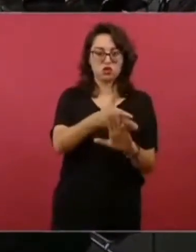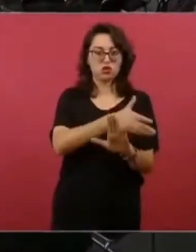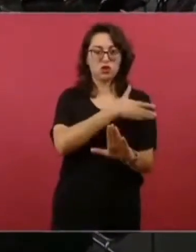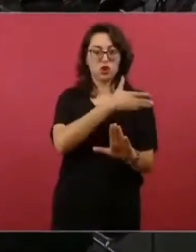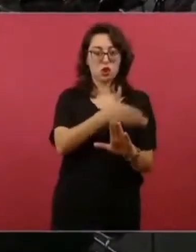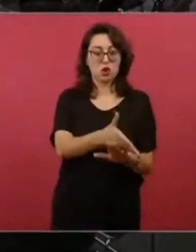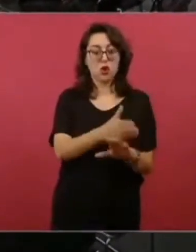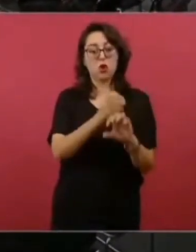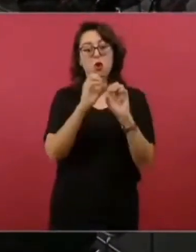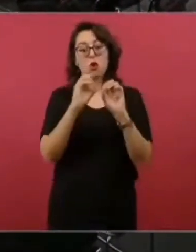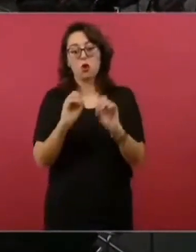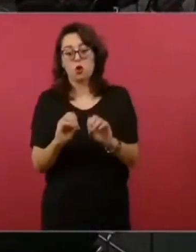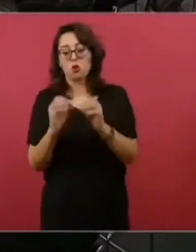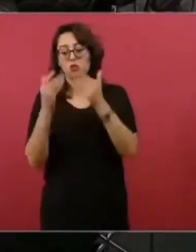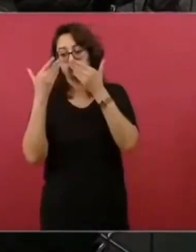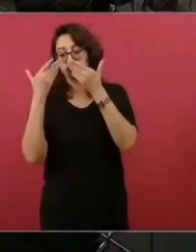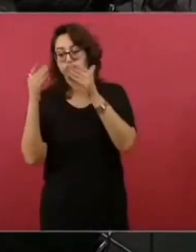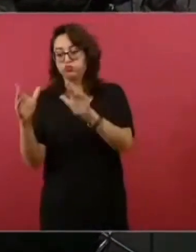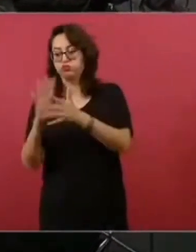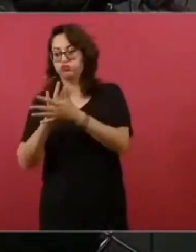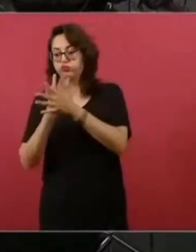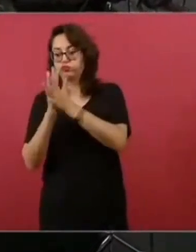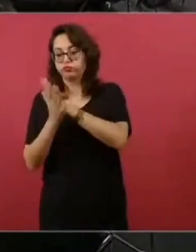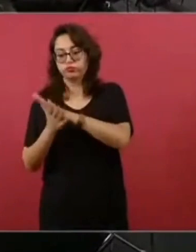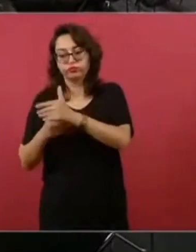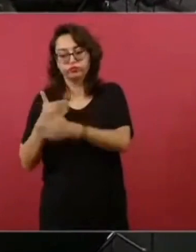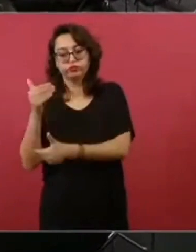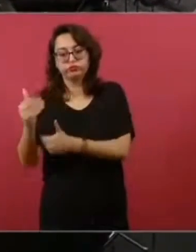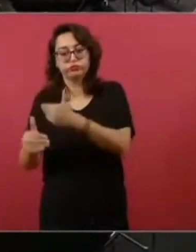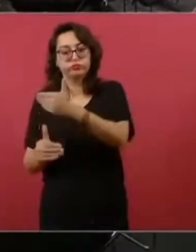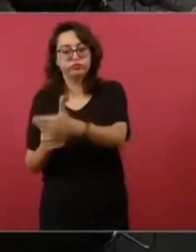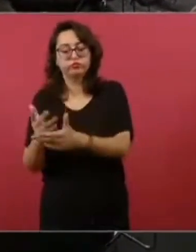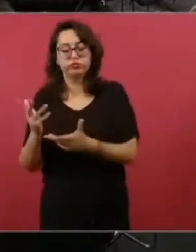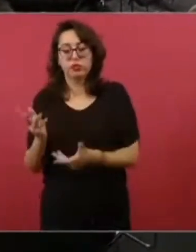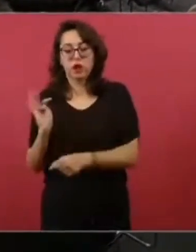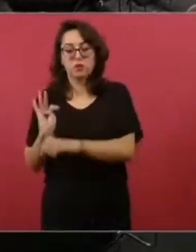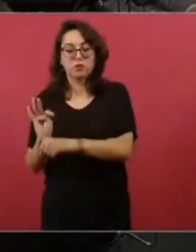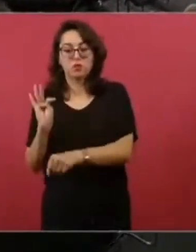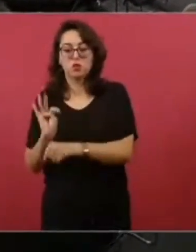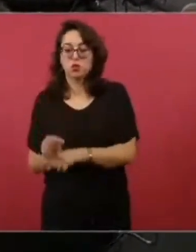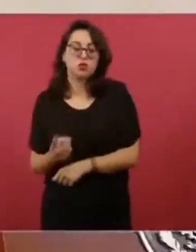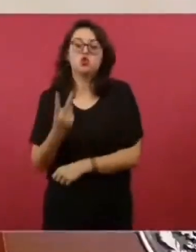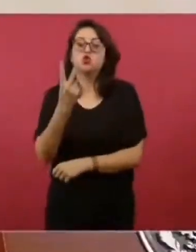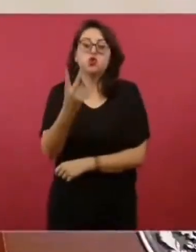o estás con la transformación. No hay más.